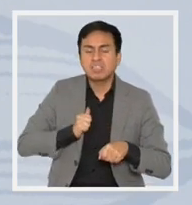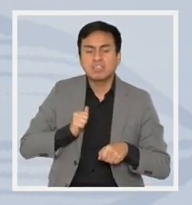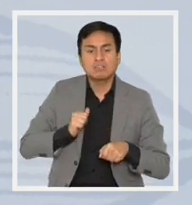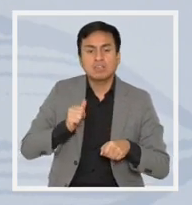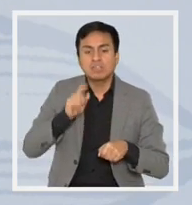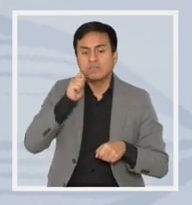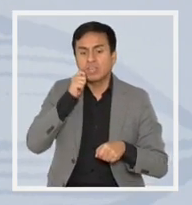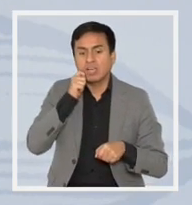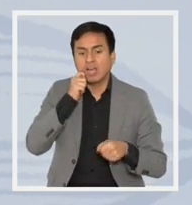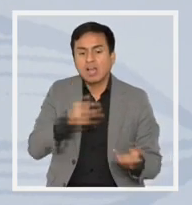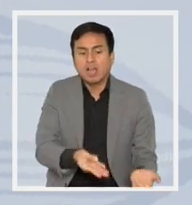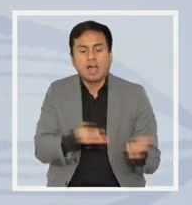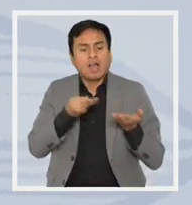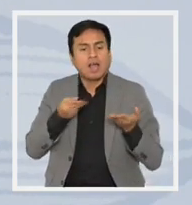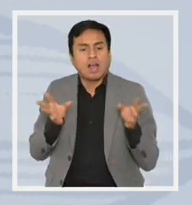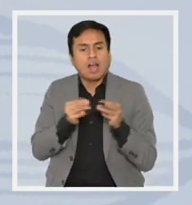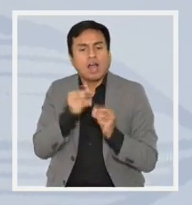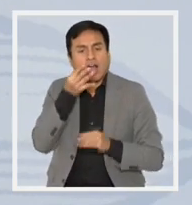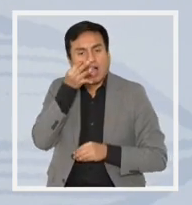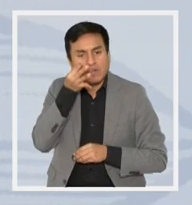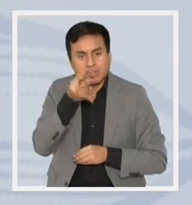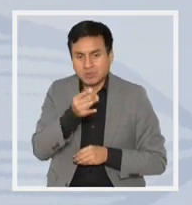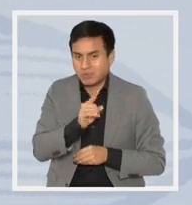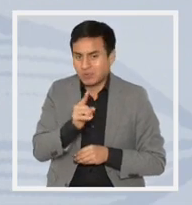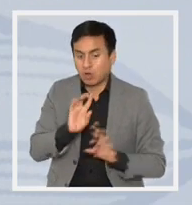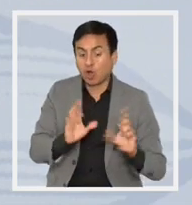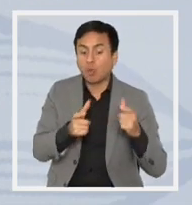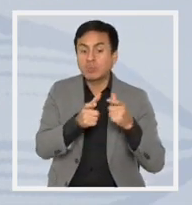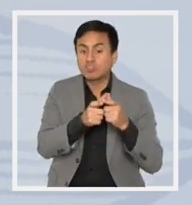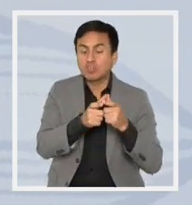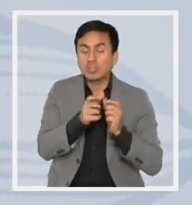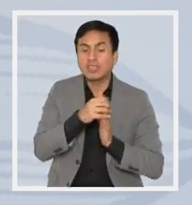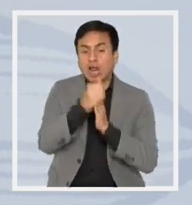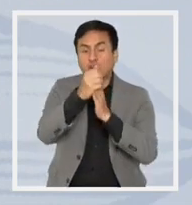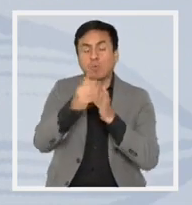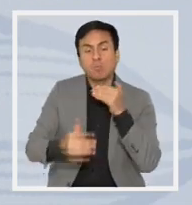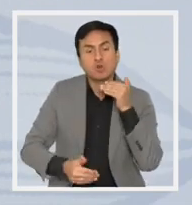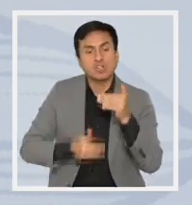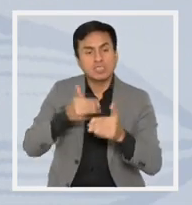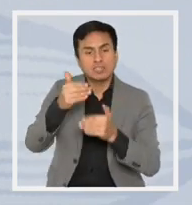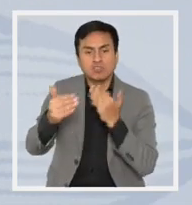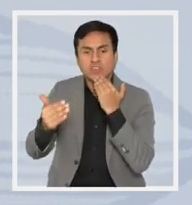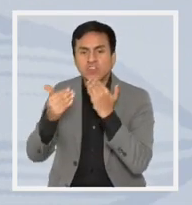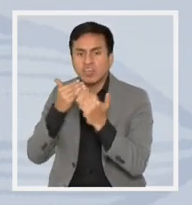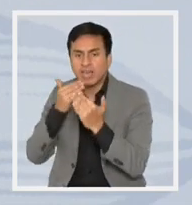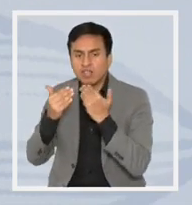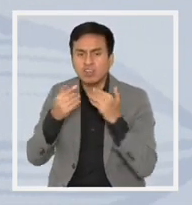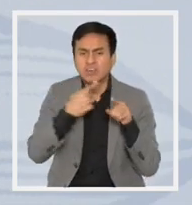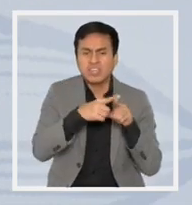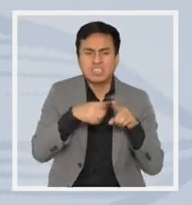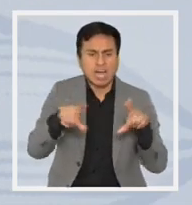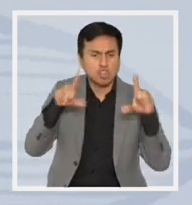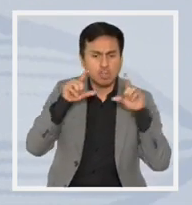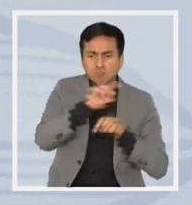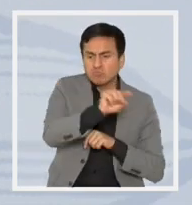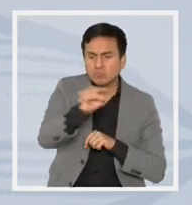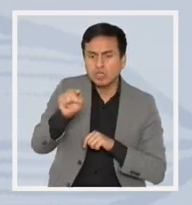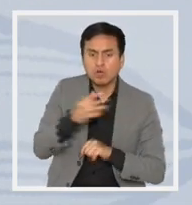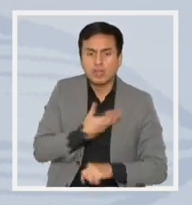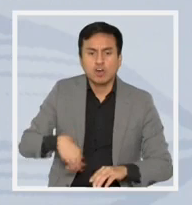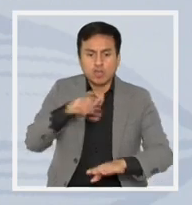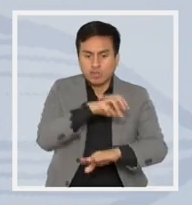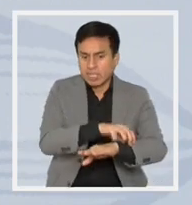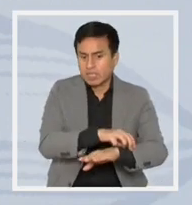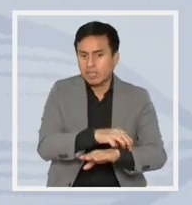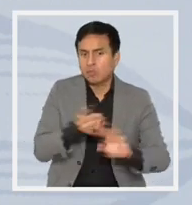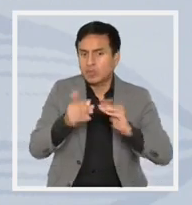sencillamente nos haga llegar sus conclusiones. La comisión tiene que liderar un proceso de diálogo con los distintos actores involucrados, con los gobiernos